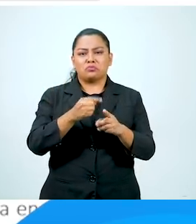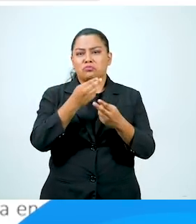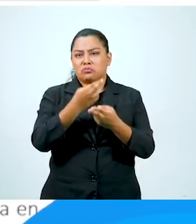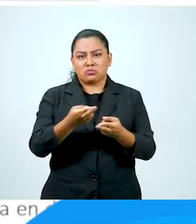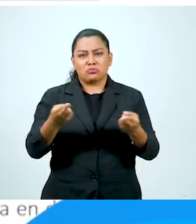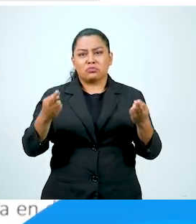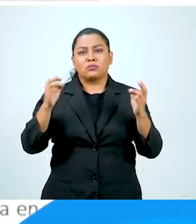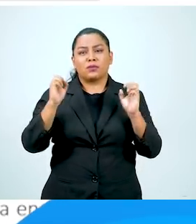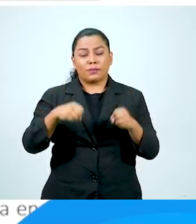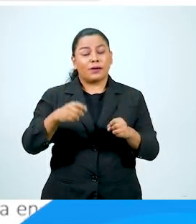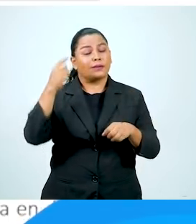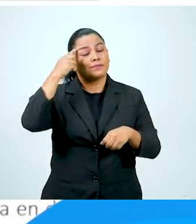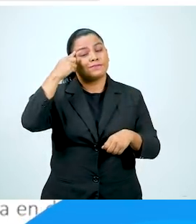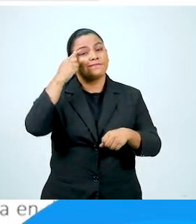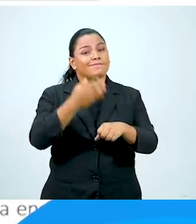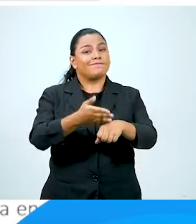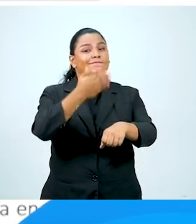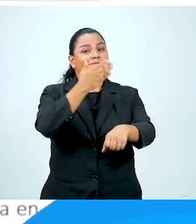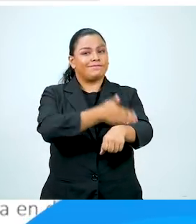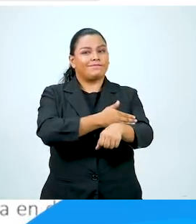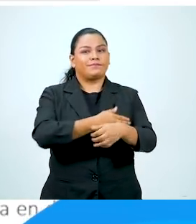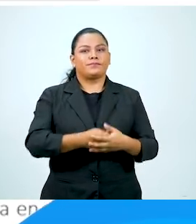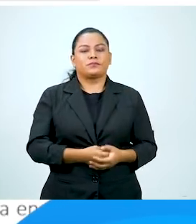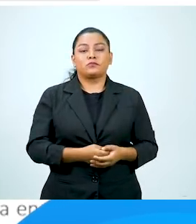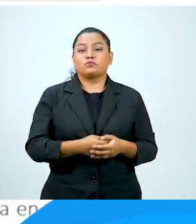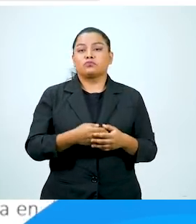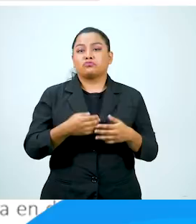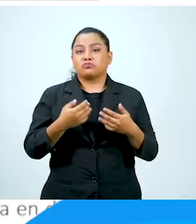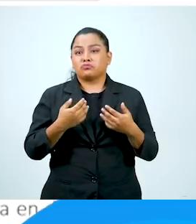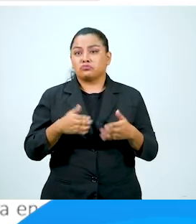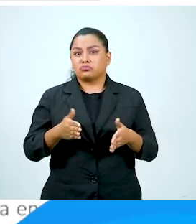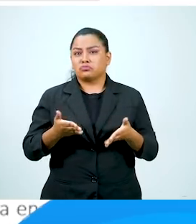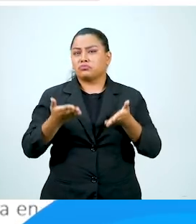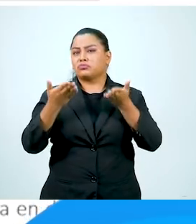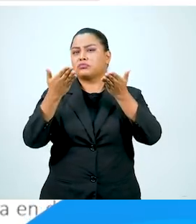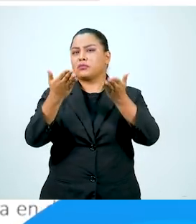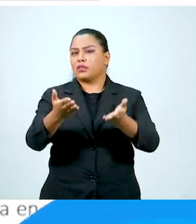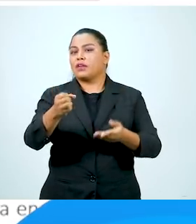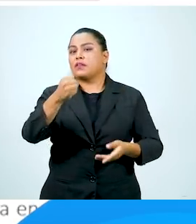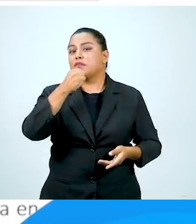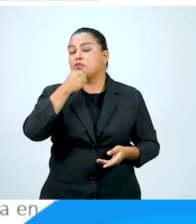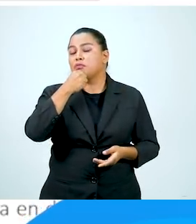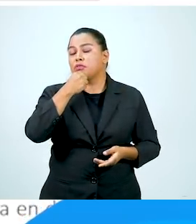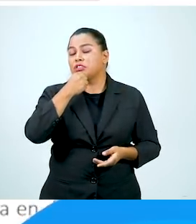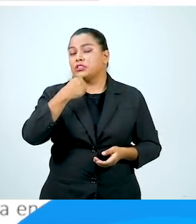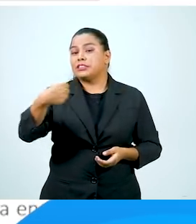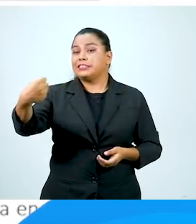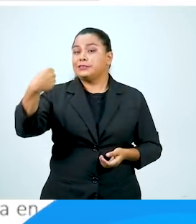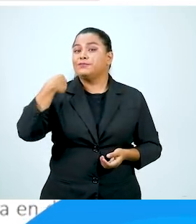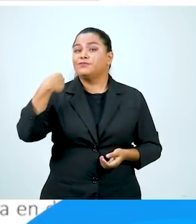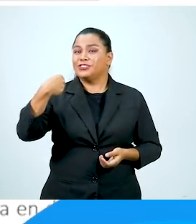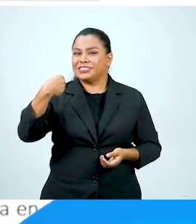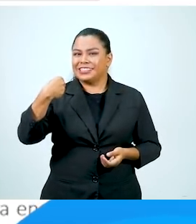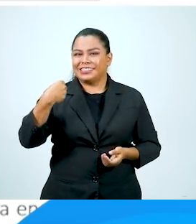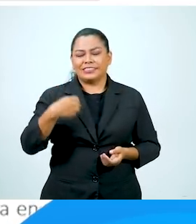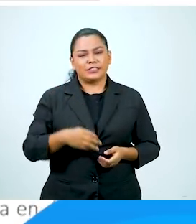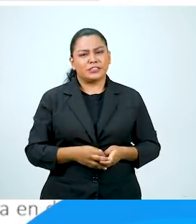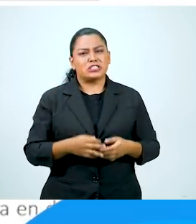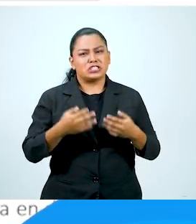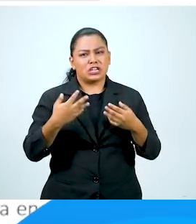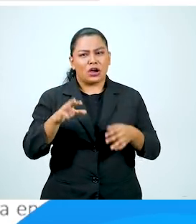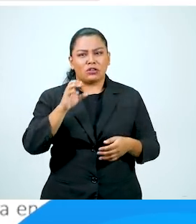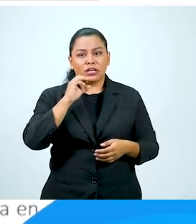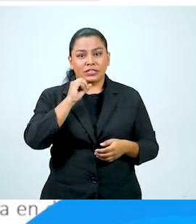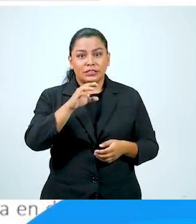y recursos para la anticipación. Aquí se ofrece información esencial. En la parte